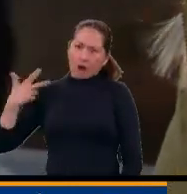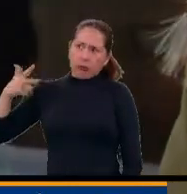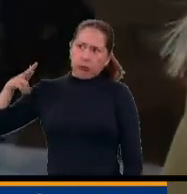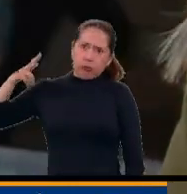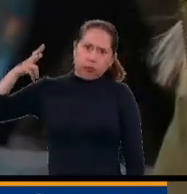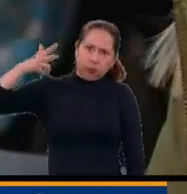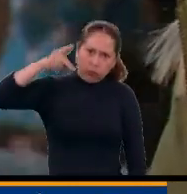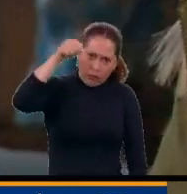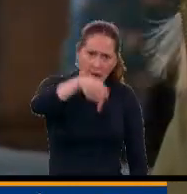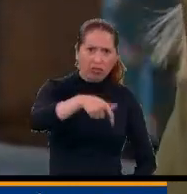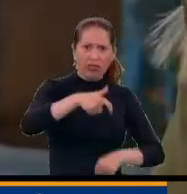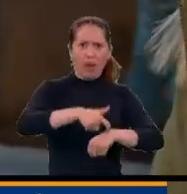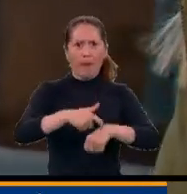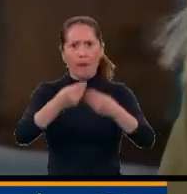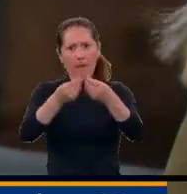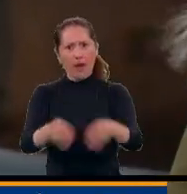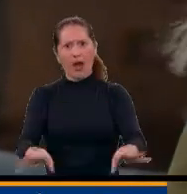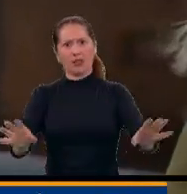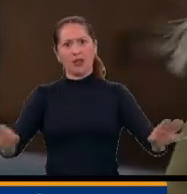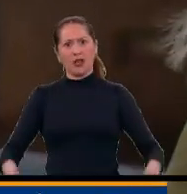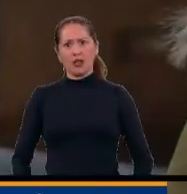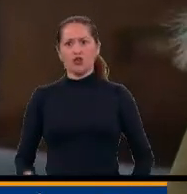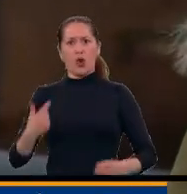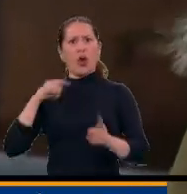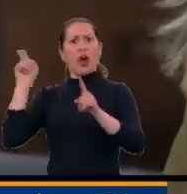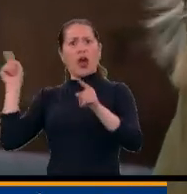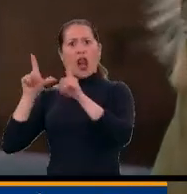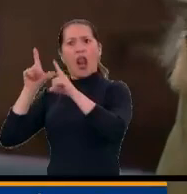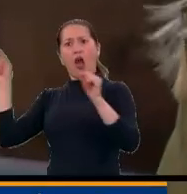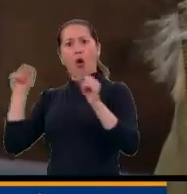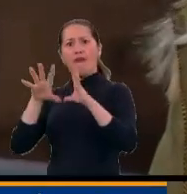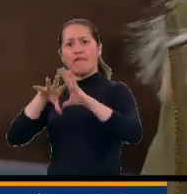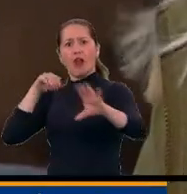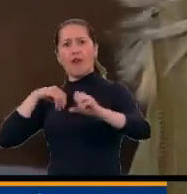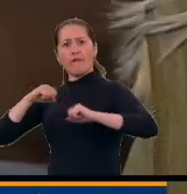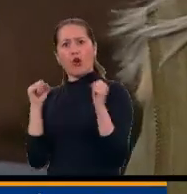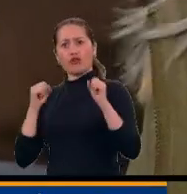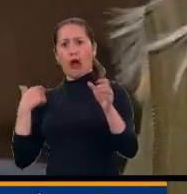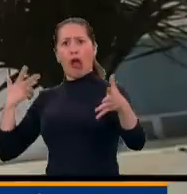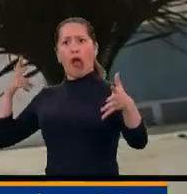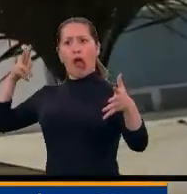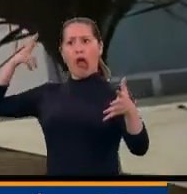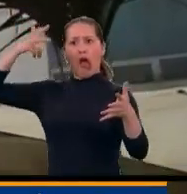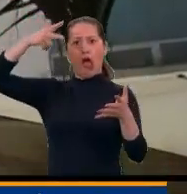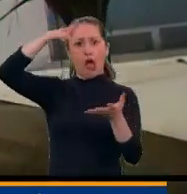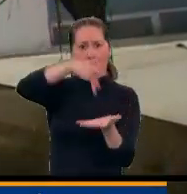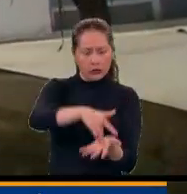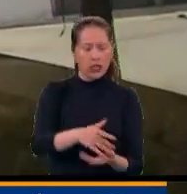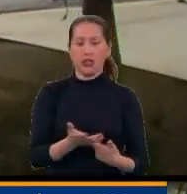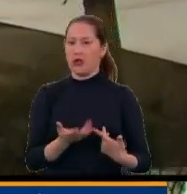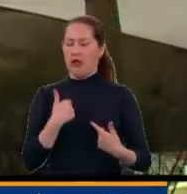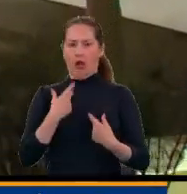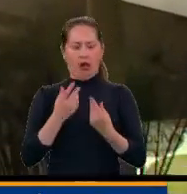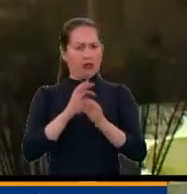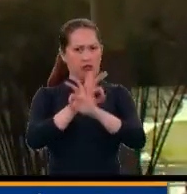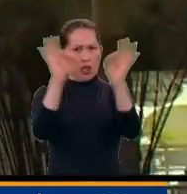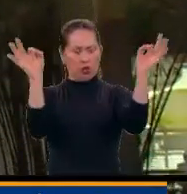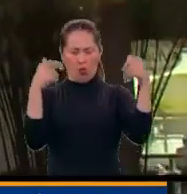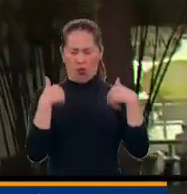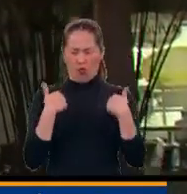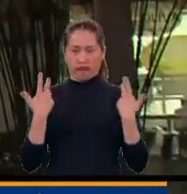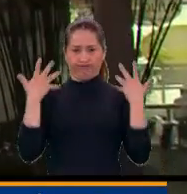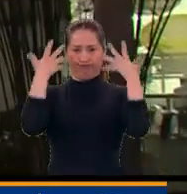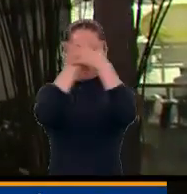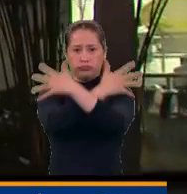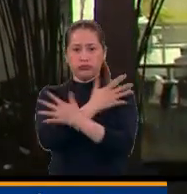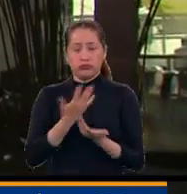viáticos, por el tiempo de uno y semejante viaje de tan lejos para que llegue a cada uno y le digan que no lo pueden atender? Y es ese servicio, el de programación de